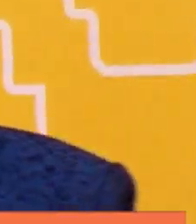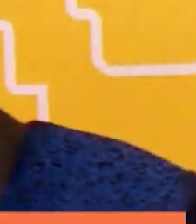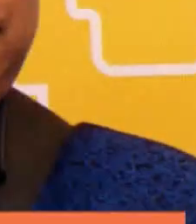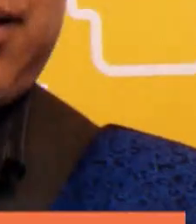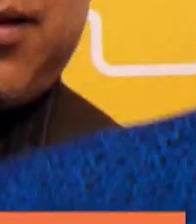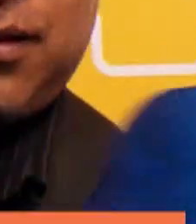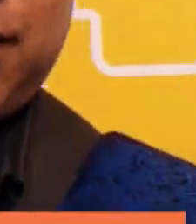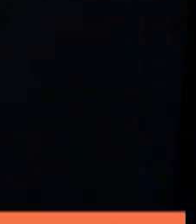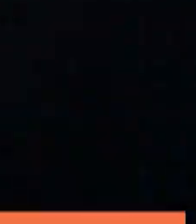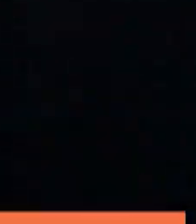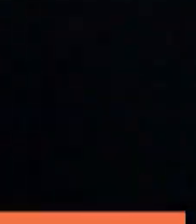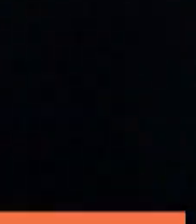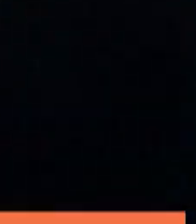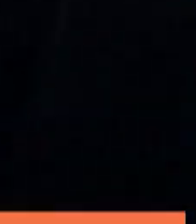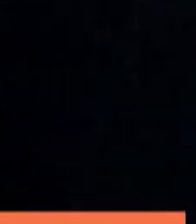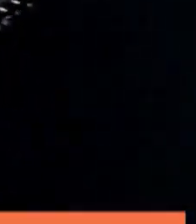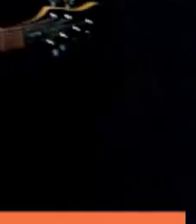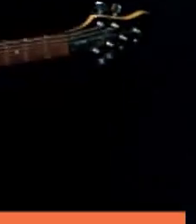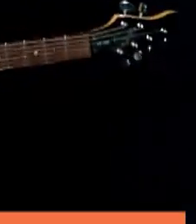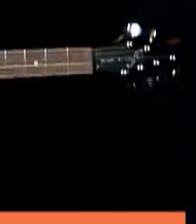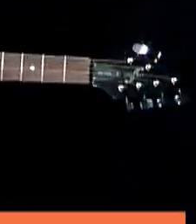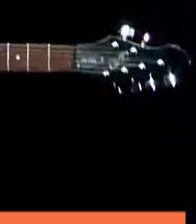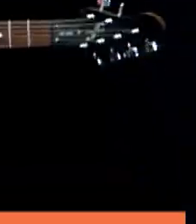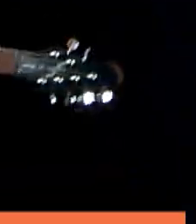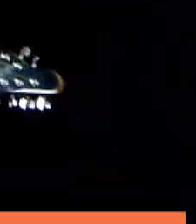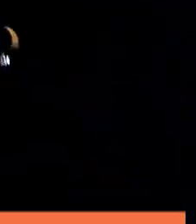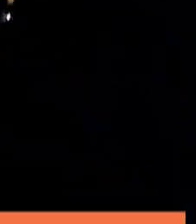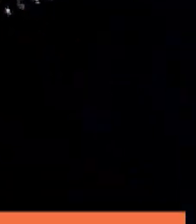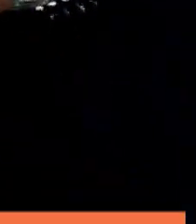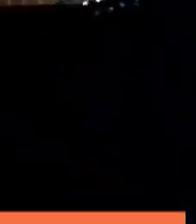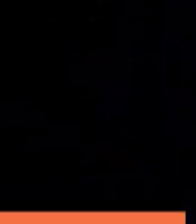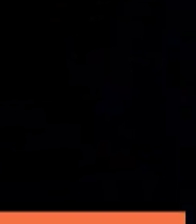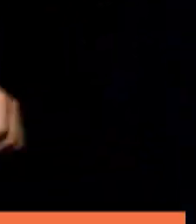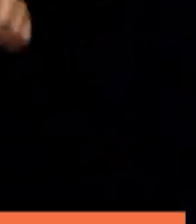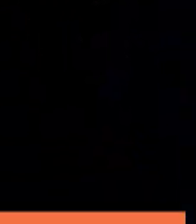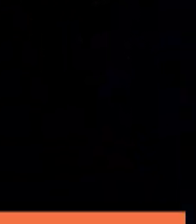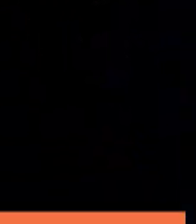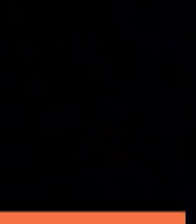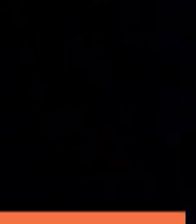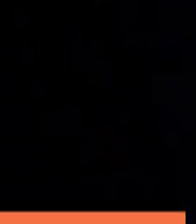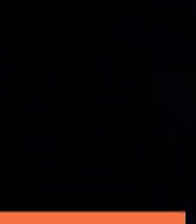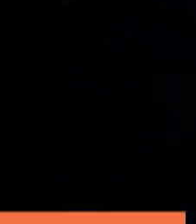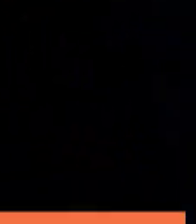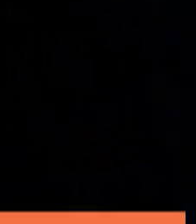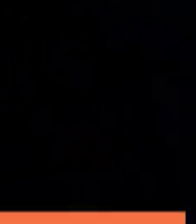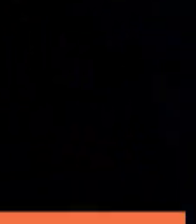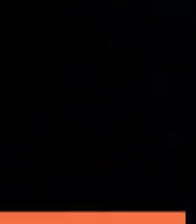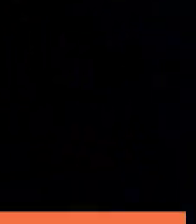Y te puedes ir